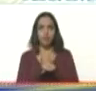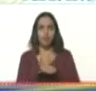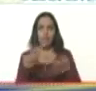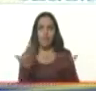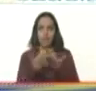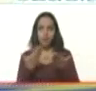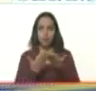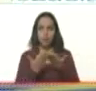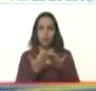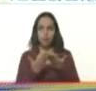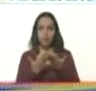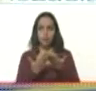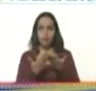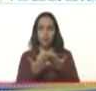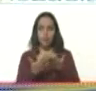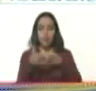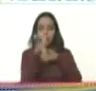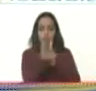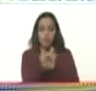estudio y fusil.